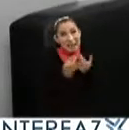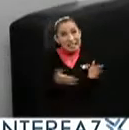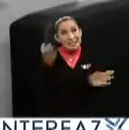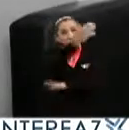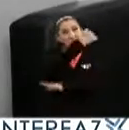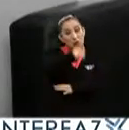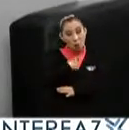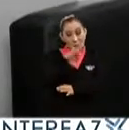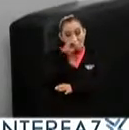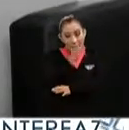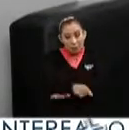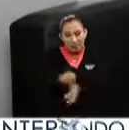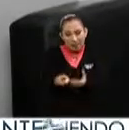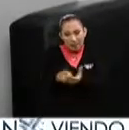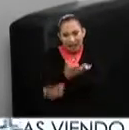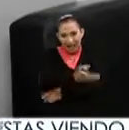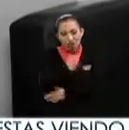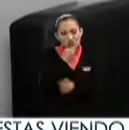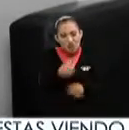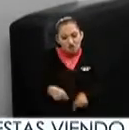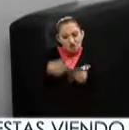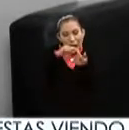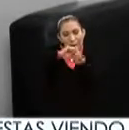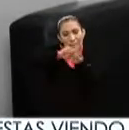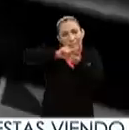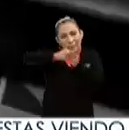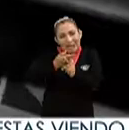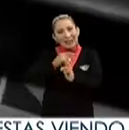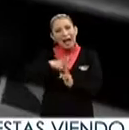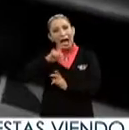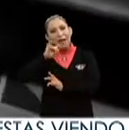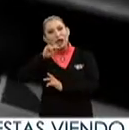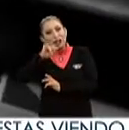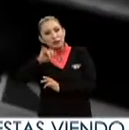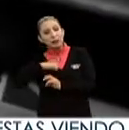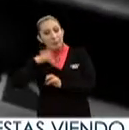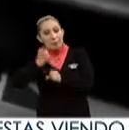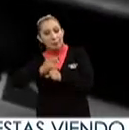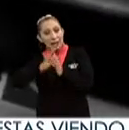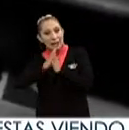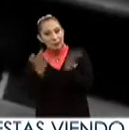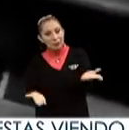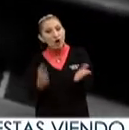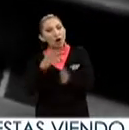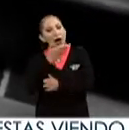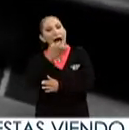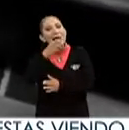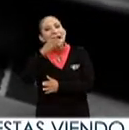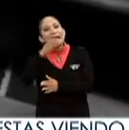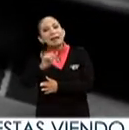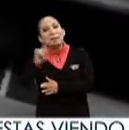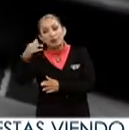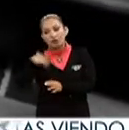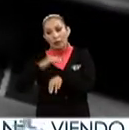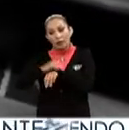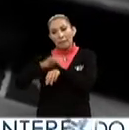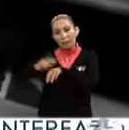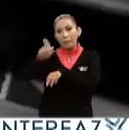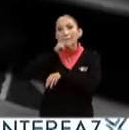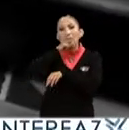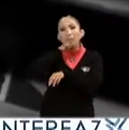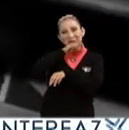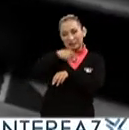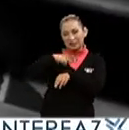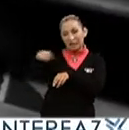yo estaba justamente saliendo de la infancia, entrando a la adolescencia, cuando se publicó el primer libro de Harry Potter. Y tengo un amigo de mis papás,